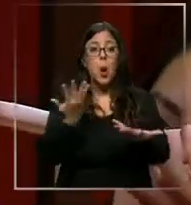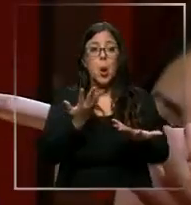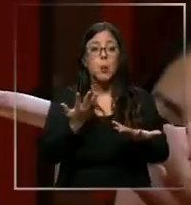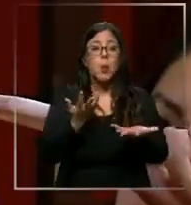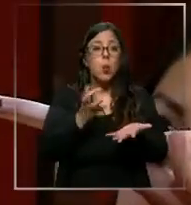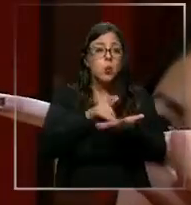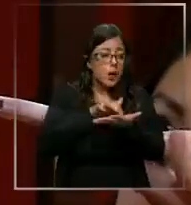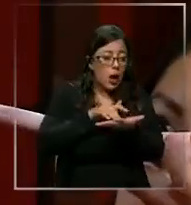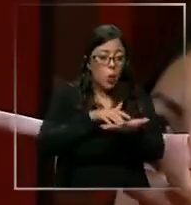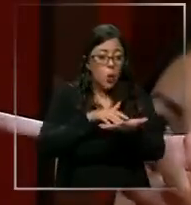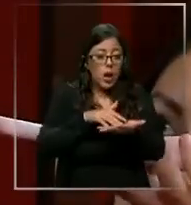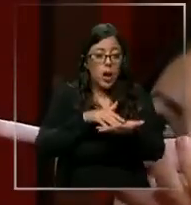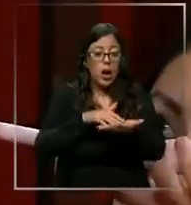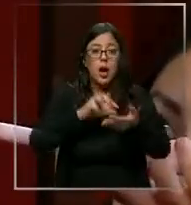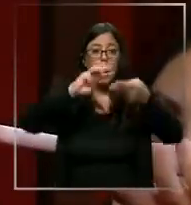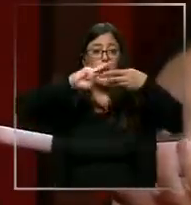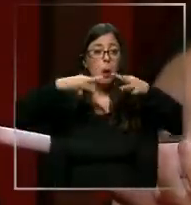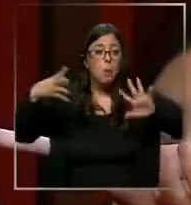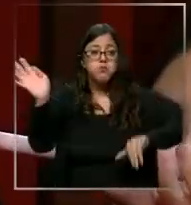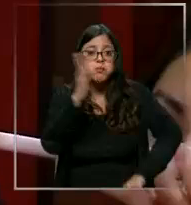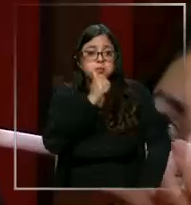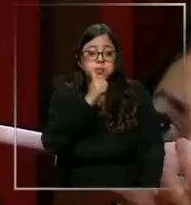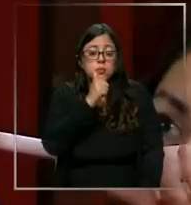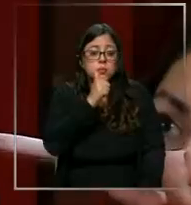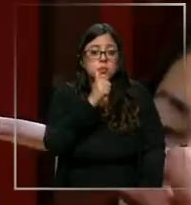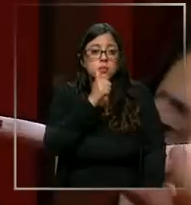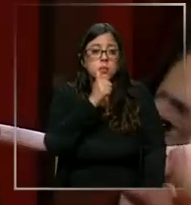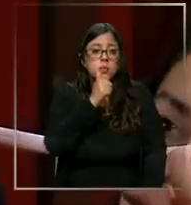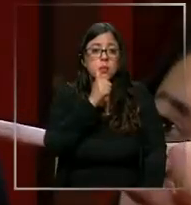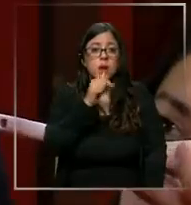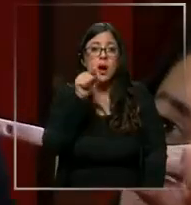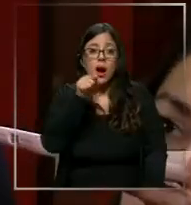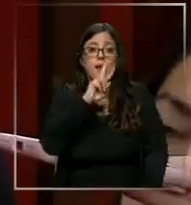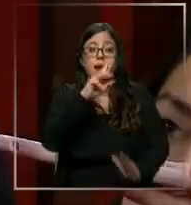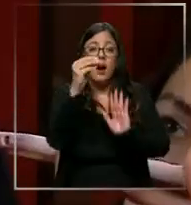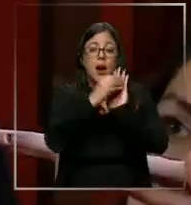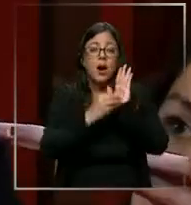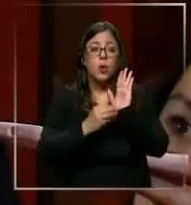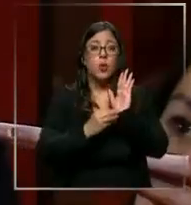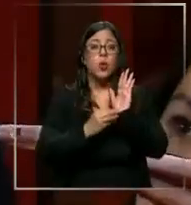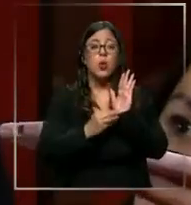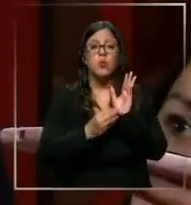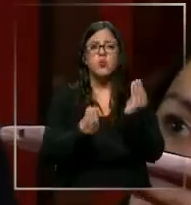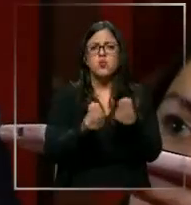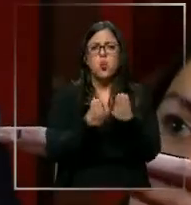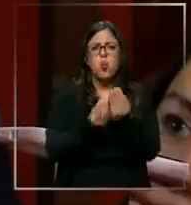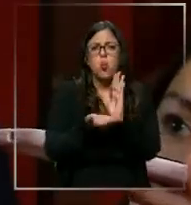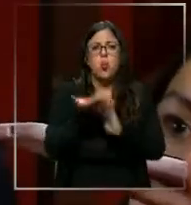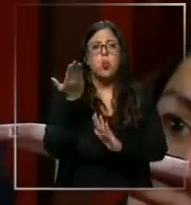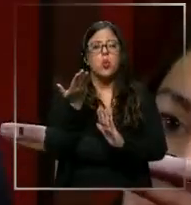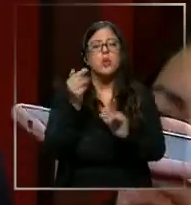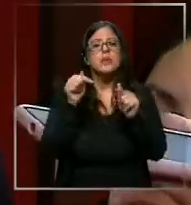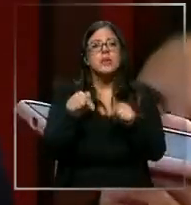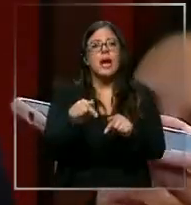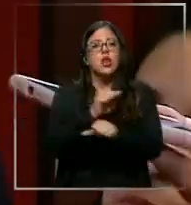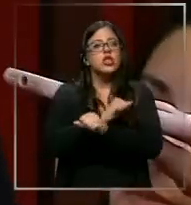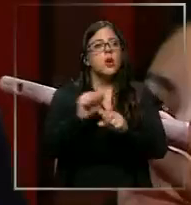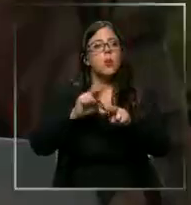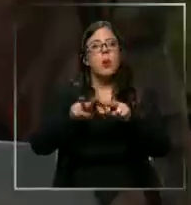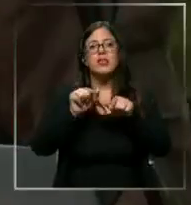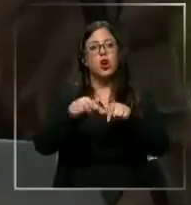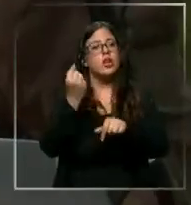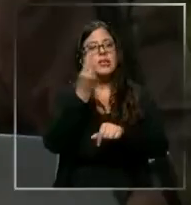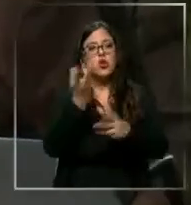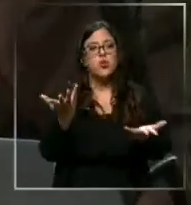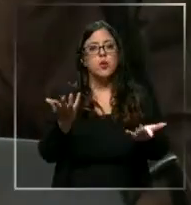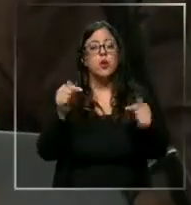no conocemos la metodología y vemos que su resultado son tremendamente elevados y que por lo tanto no es factible en base a esa cifra